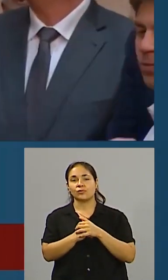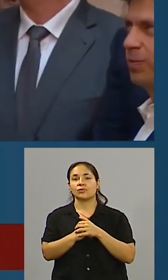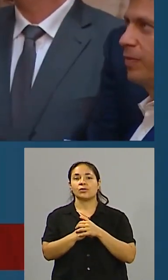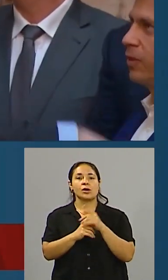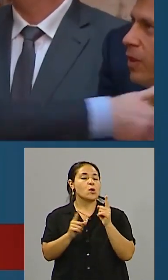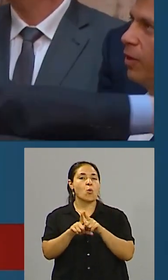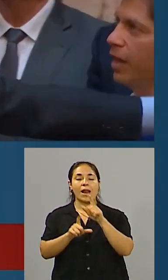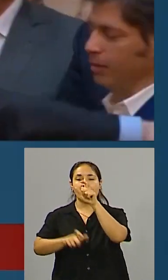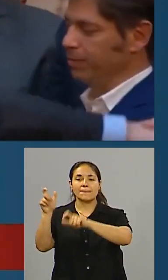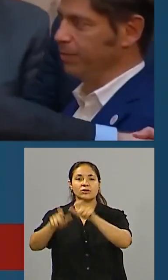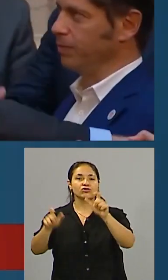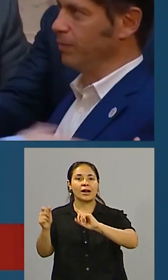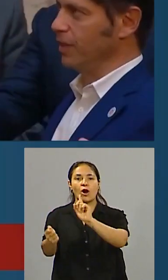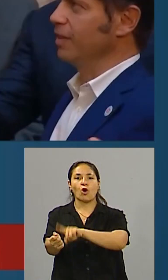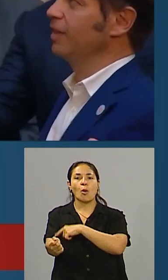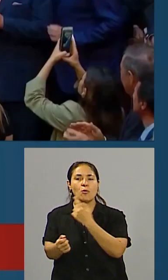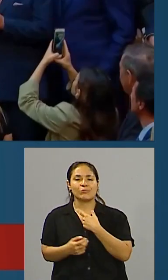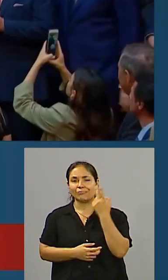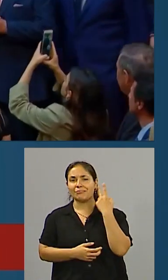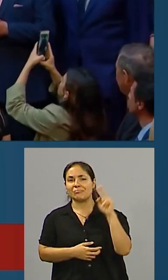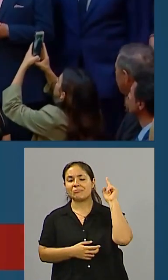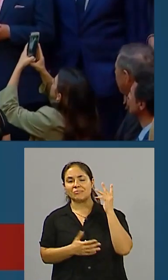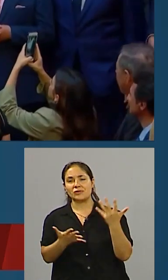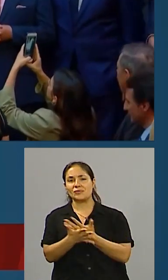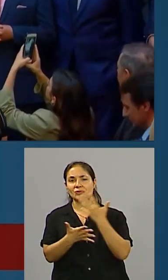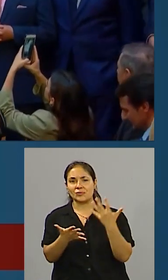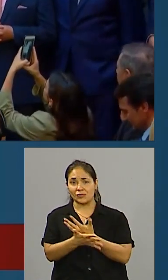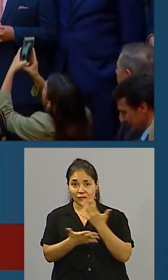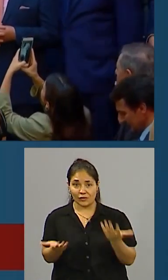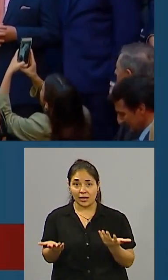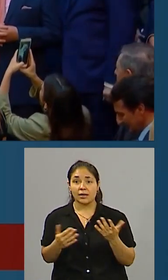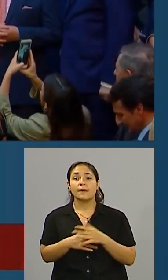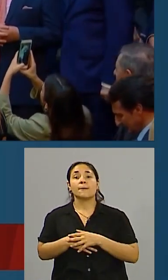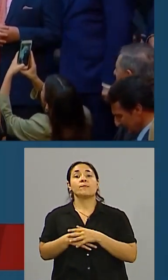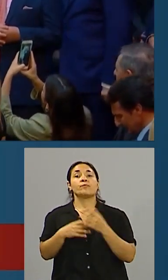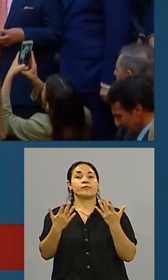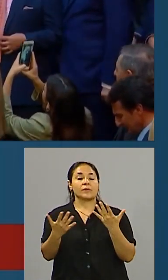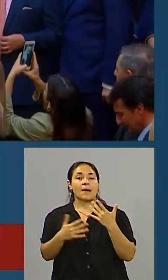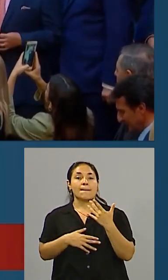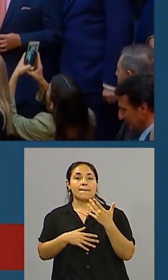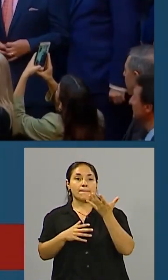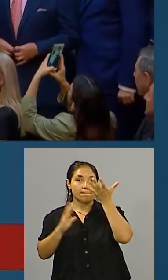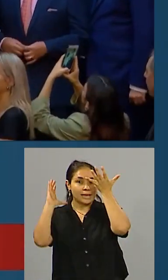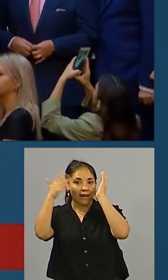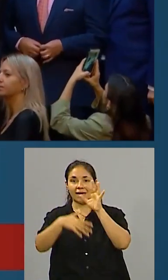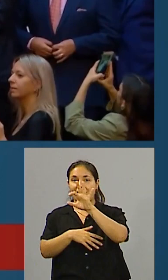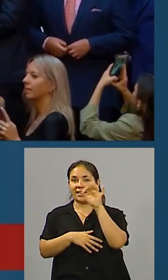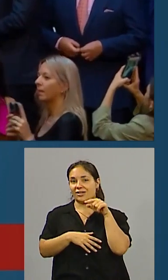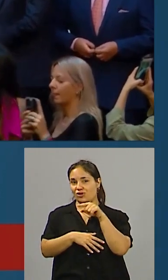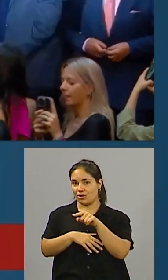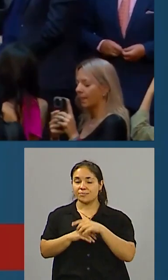la gente común es la que la va a pasar peor y de todas maneras eligió a Javier Milei. Con un mensaje que más allá